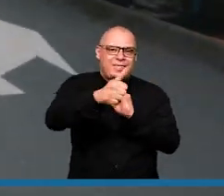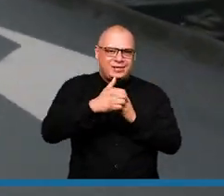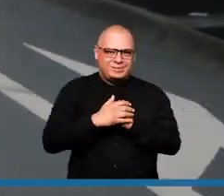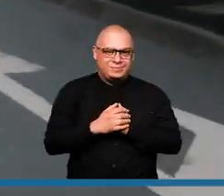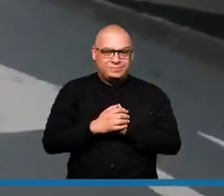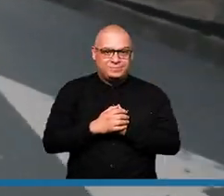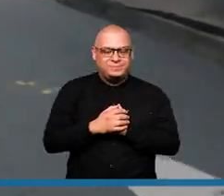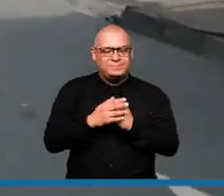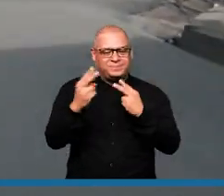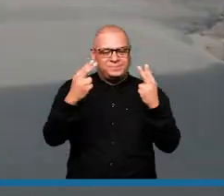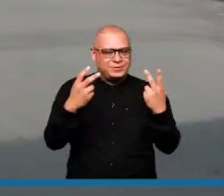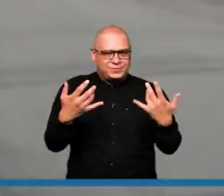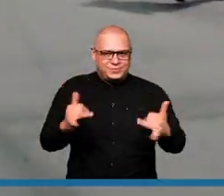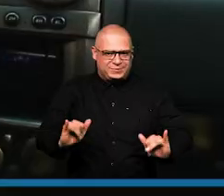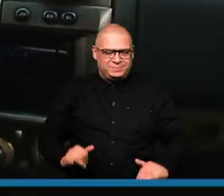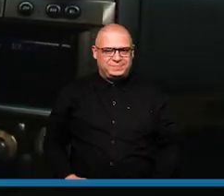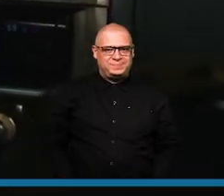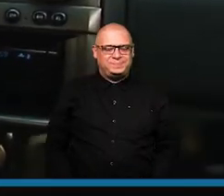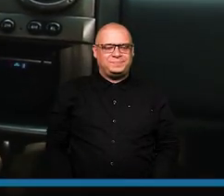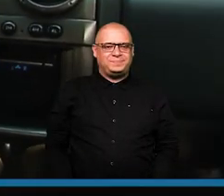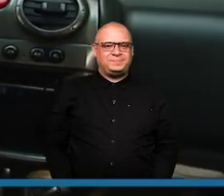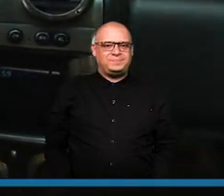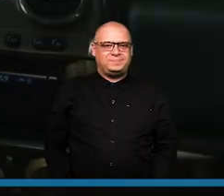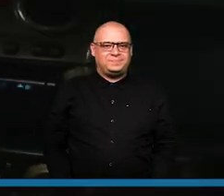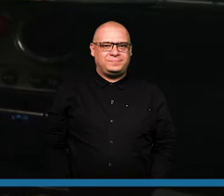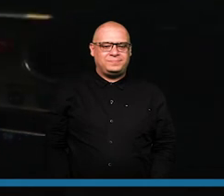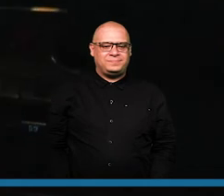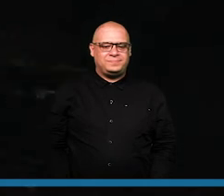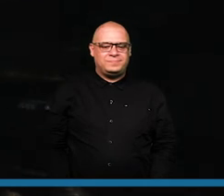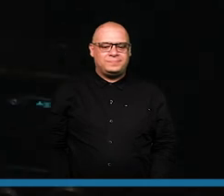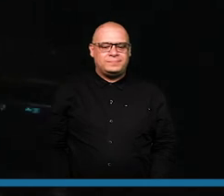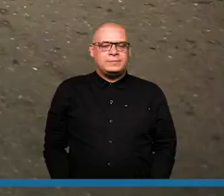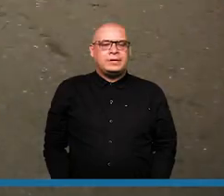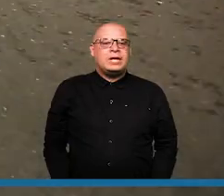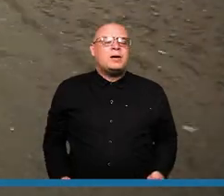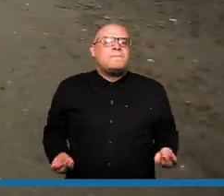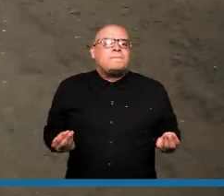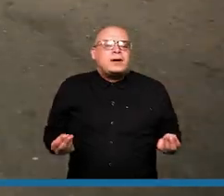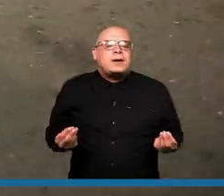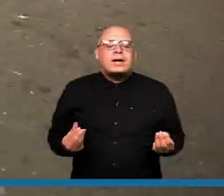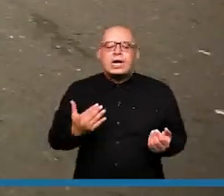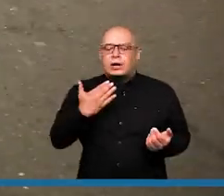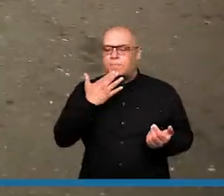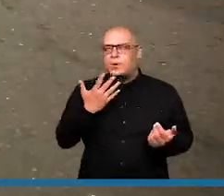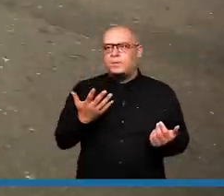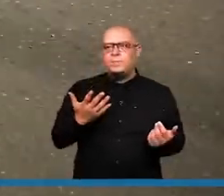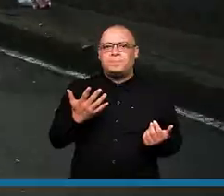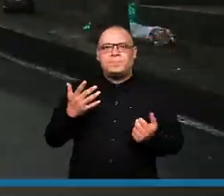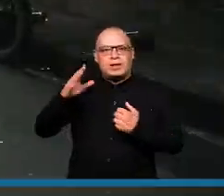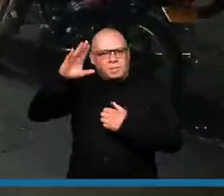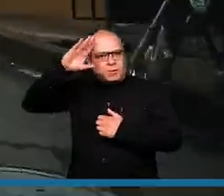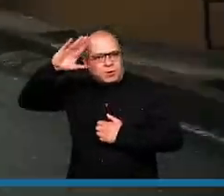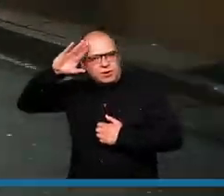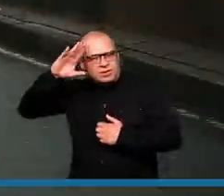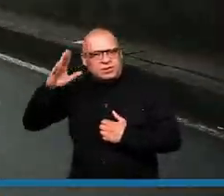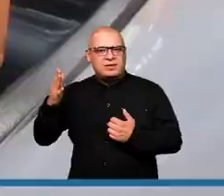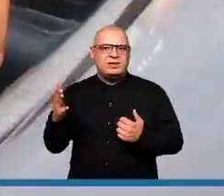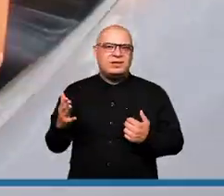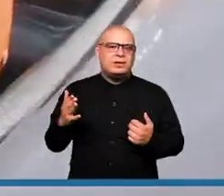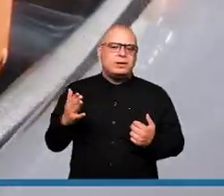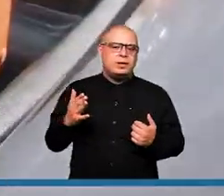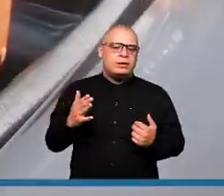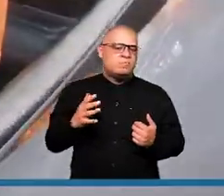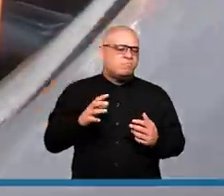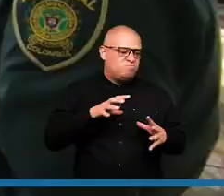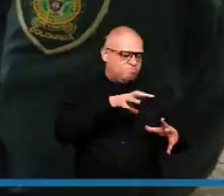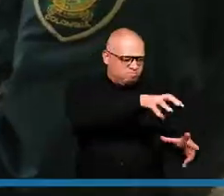De nada sirve que, por ejemplo, las autoridades, la policía, confisquen o rescaten fauna silvestre si no tenemos